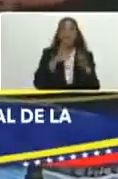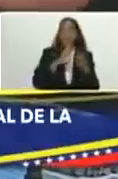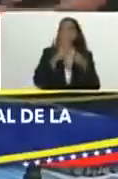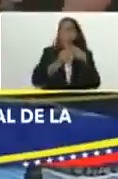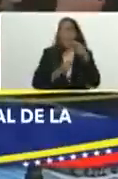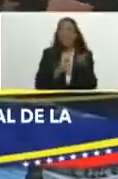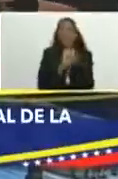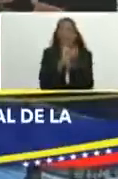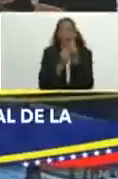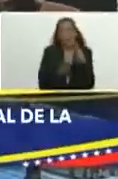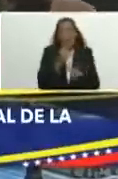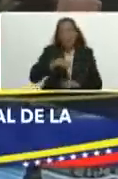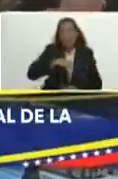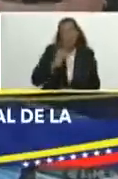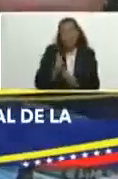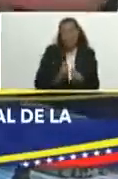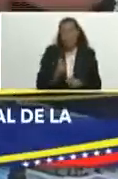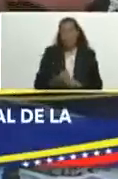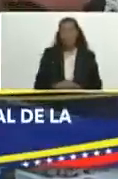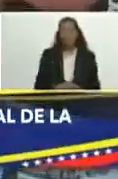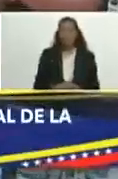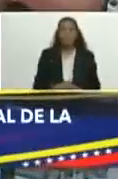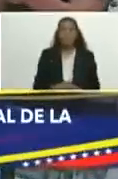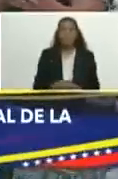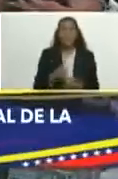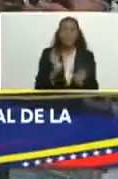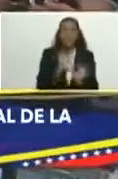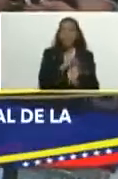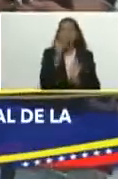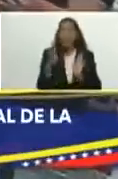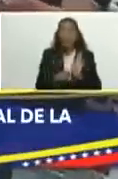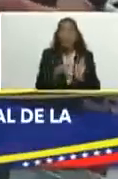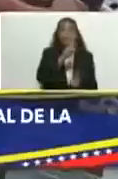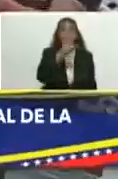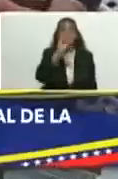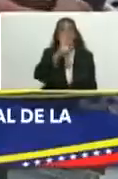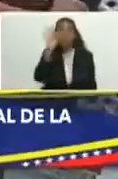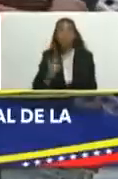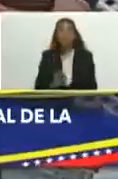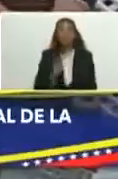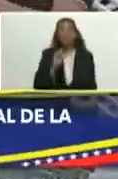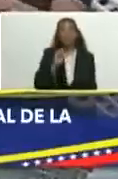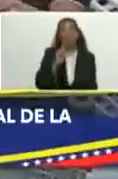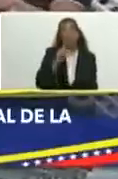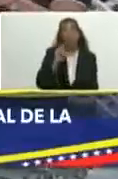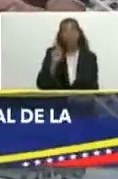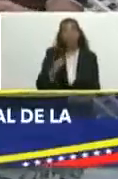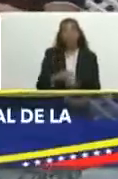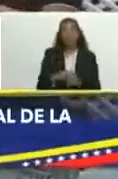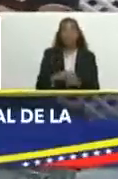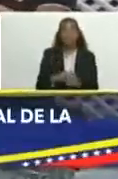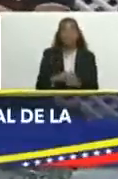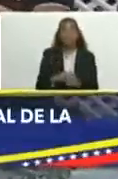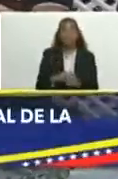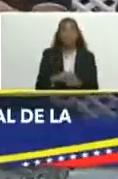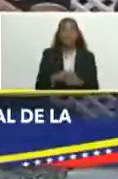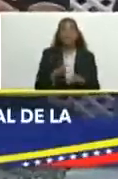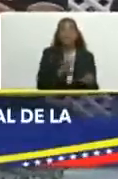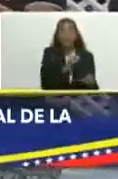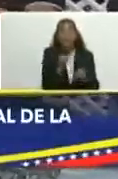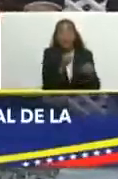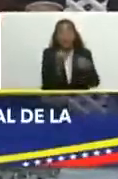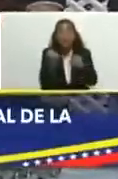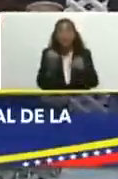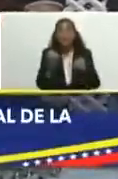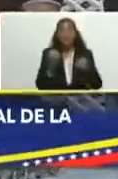el proceso. Este caso es puro aluminio. Para la faja petrolífera del Orinoco, aquí tenemos una alianza con la CBG